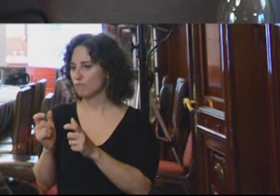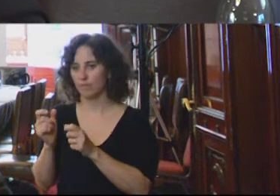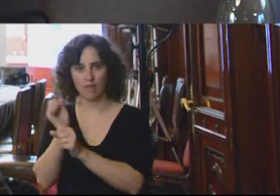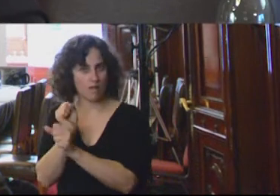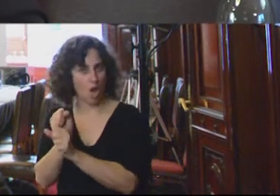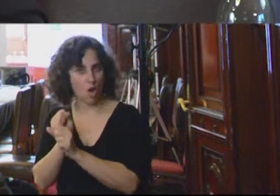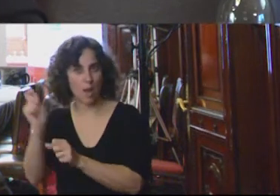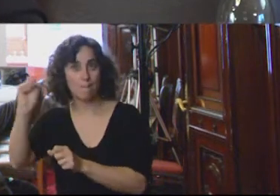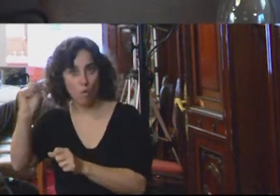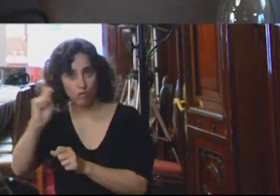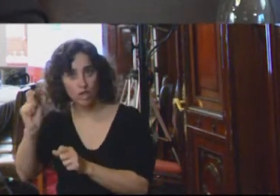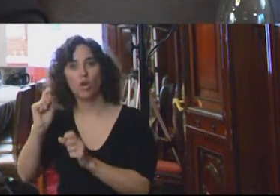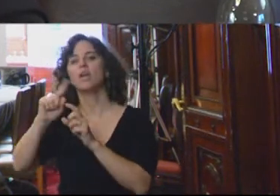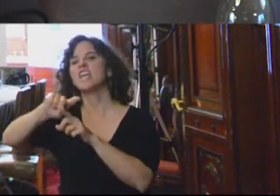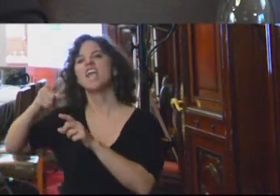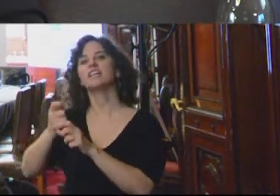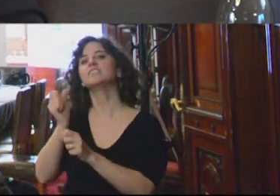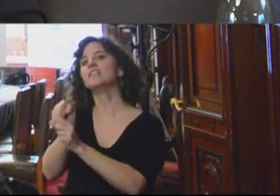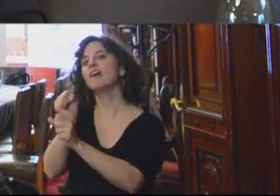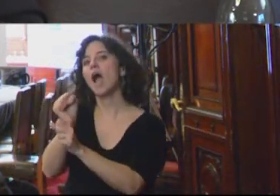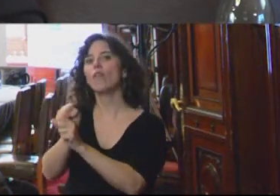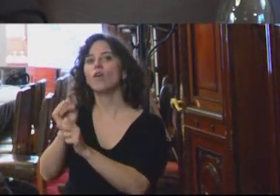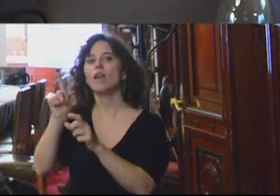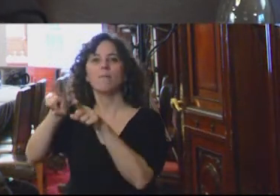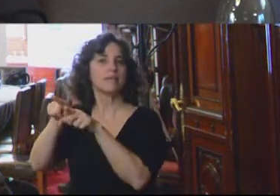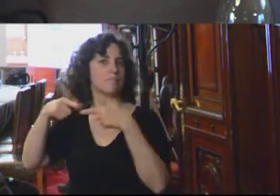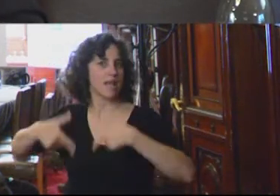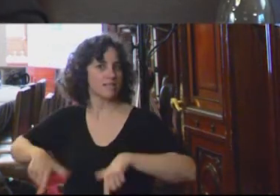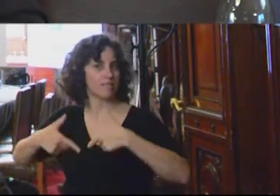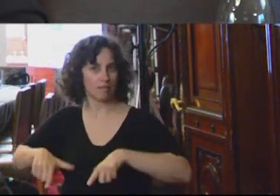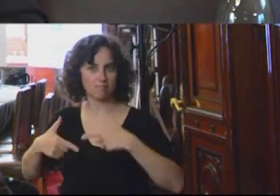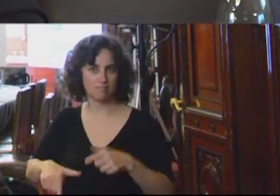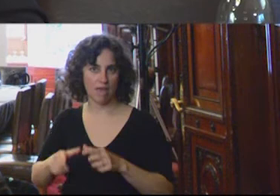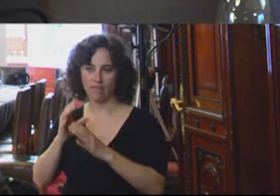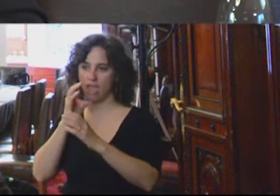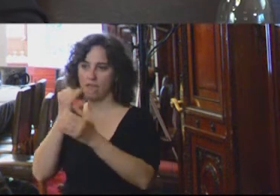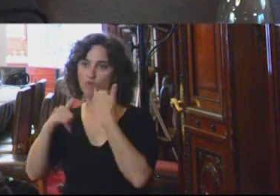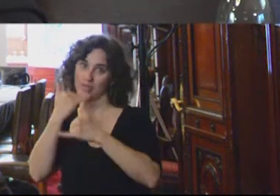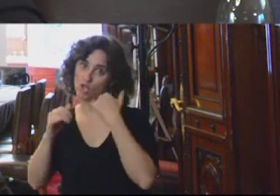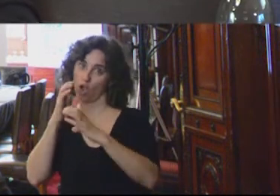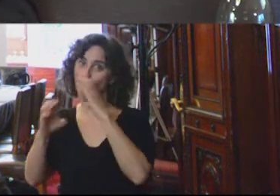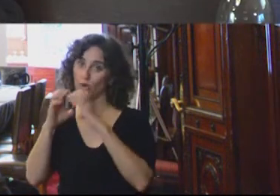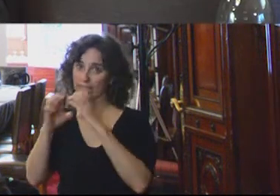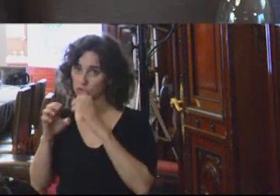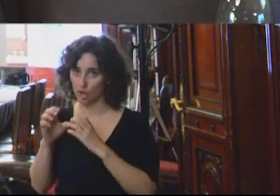e incluso por exfuncionarios de la misma Superintendencia de Información y Comunicación.